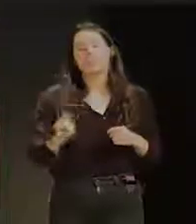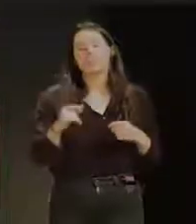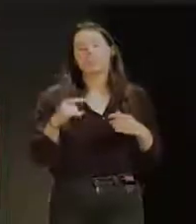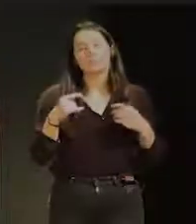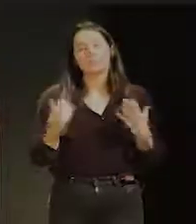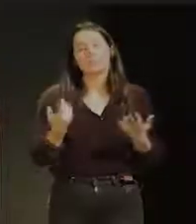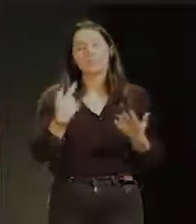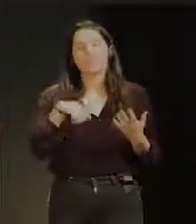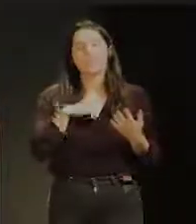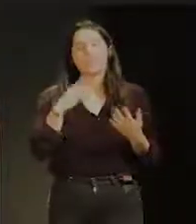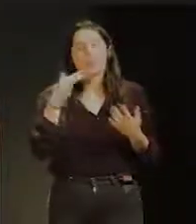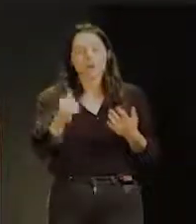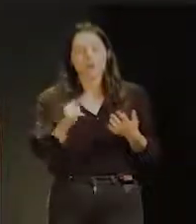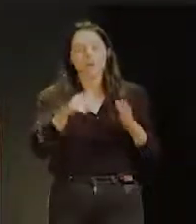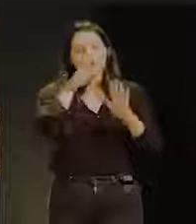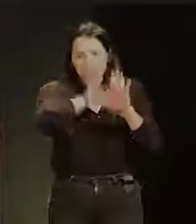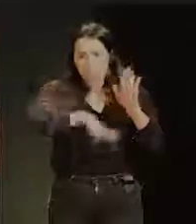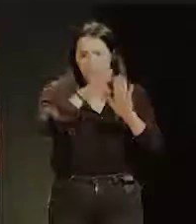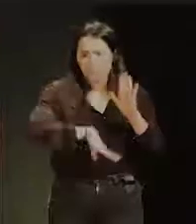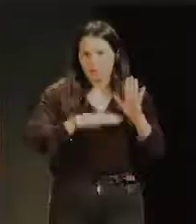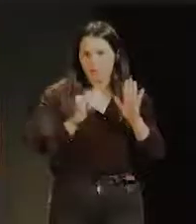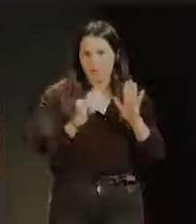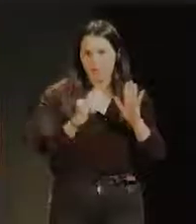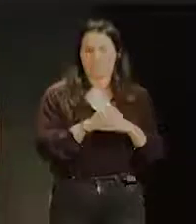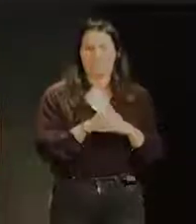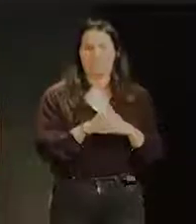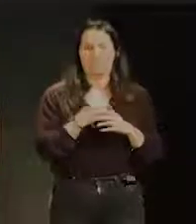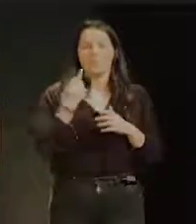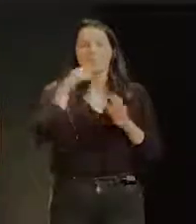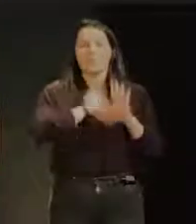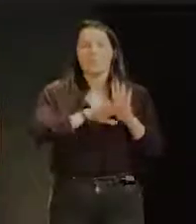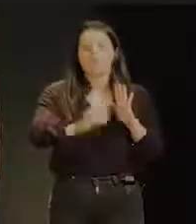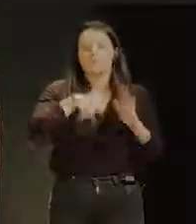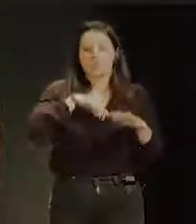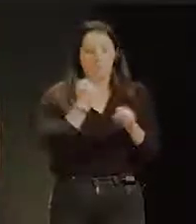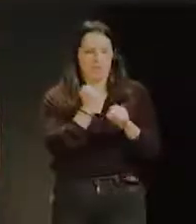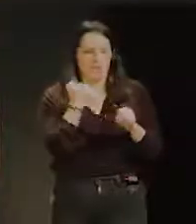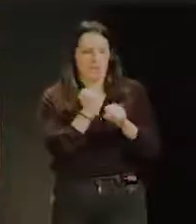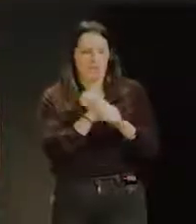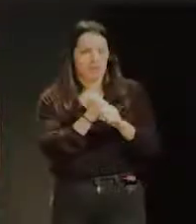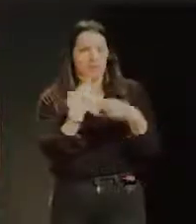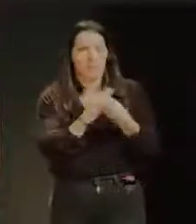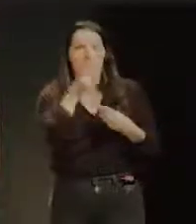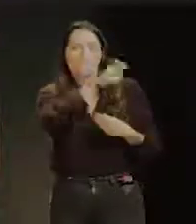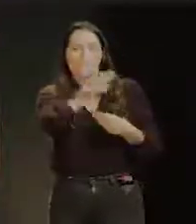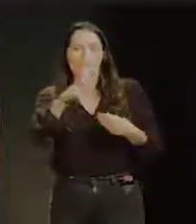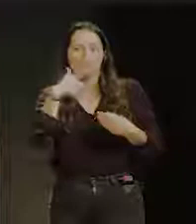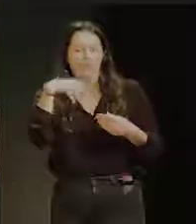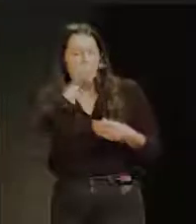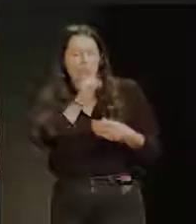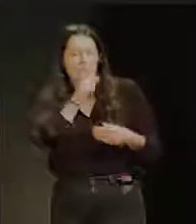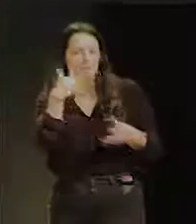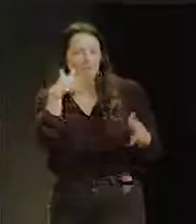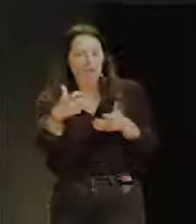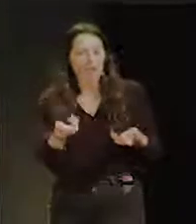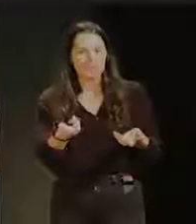Sí. Tenemos un programa, en el que estamos trabajando con artistas que